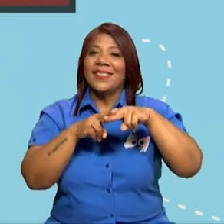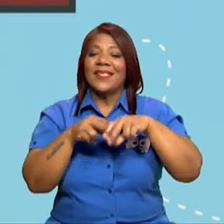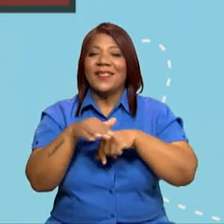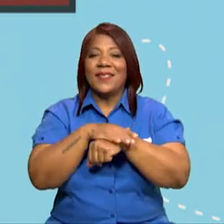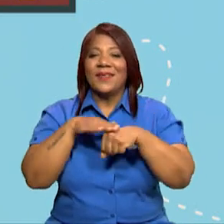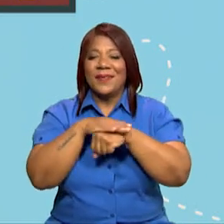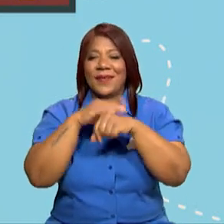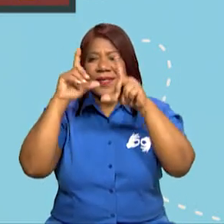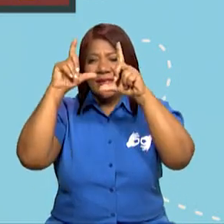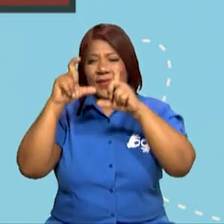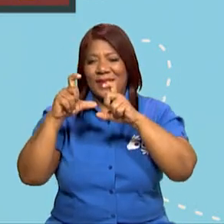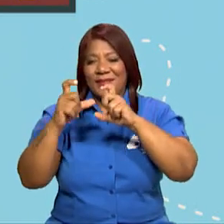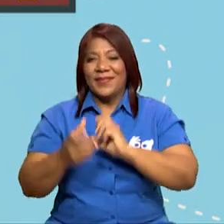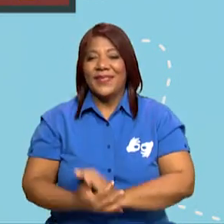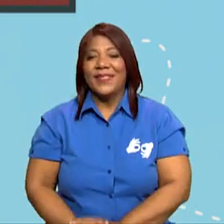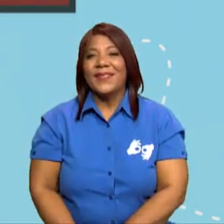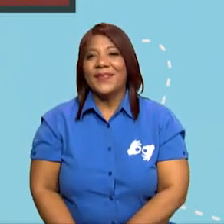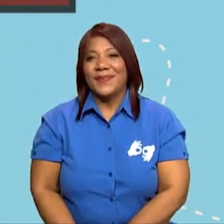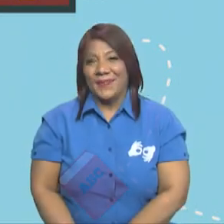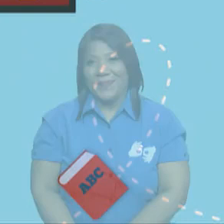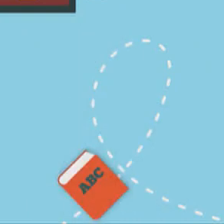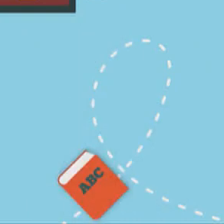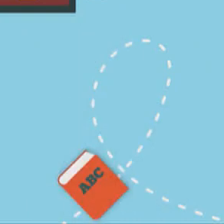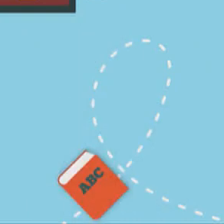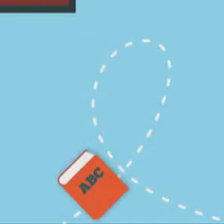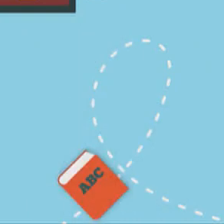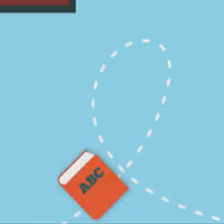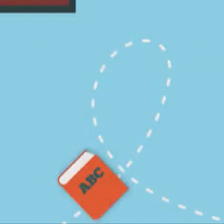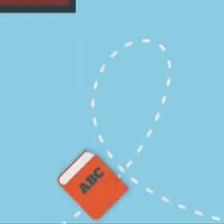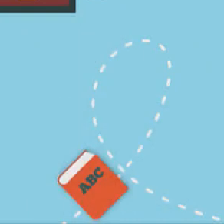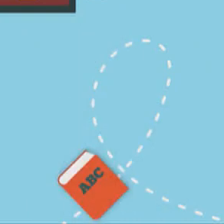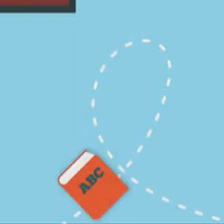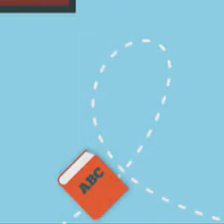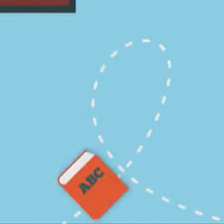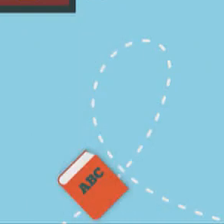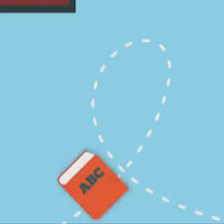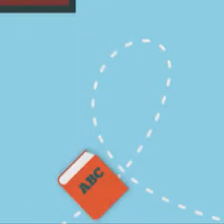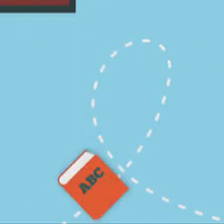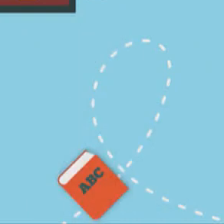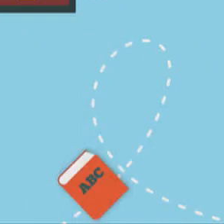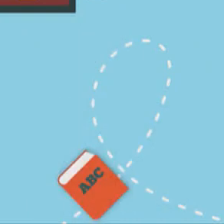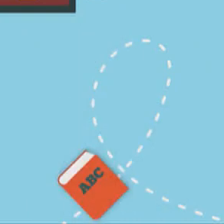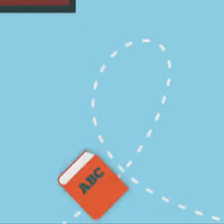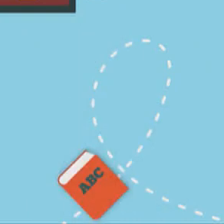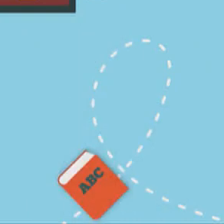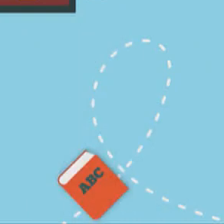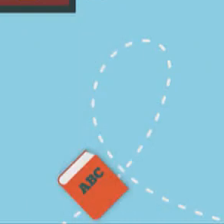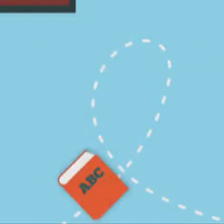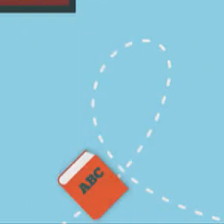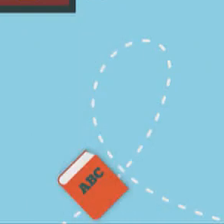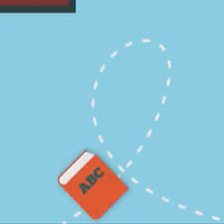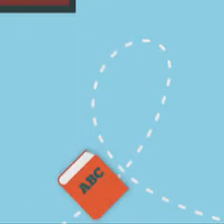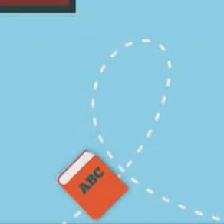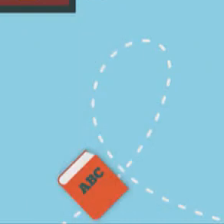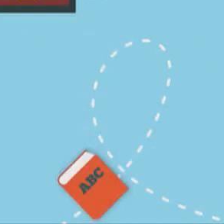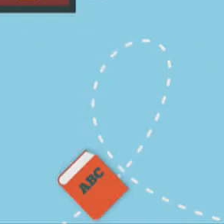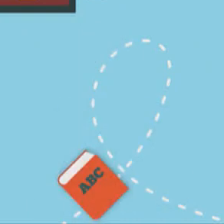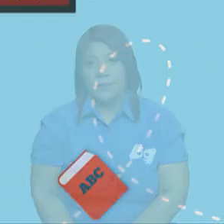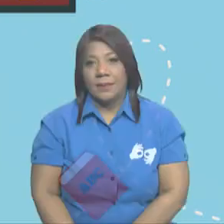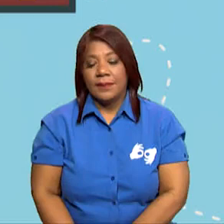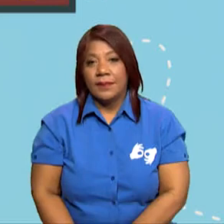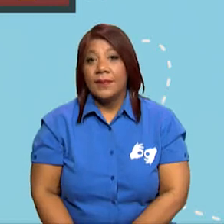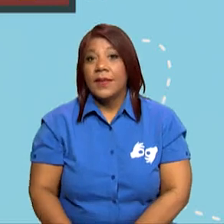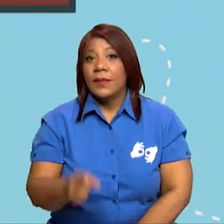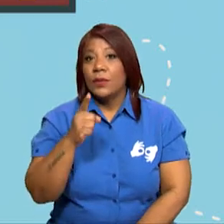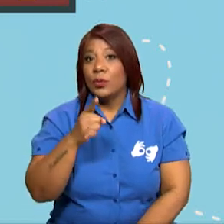una captura de pantalla. Van a investigar los pasatiempos preferidos de algunos de sus familiares y luego van a elaborar la tabla